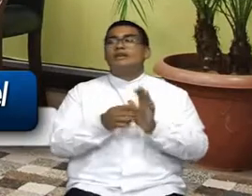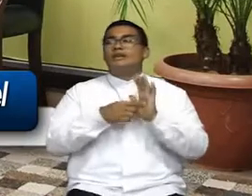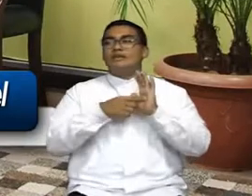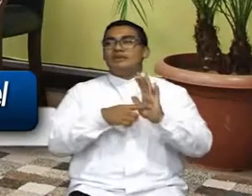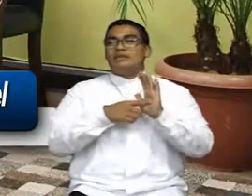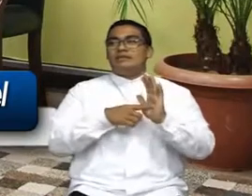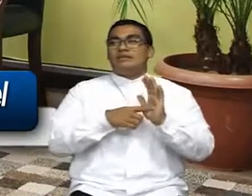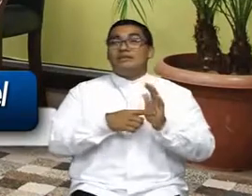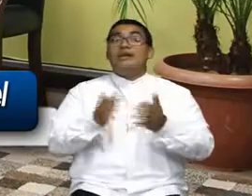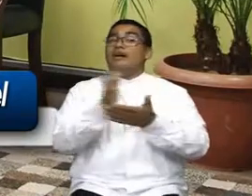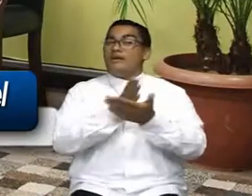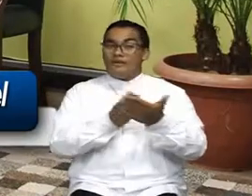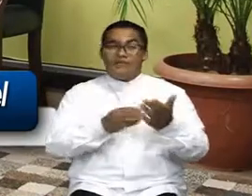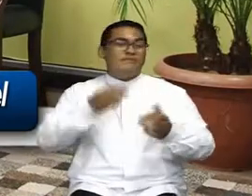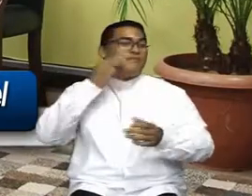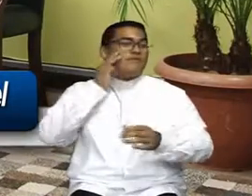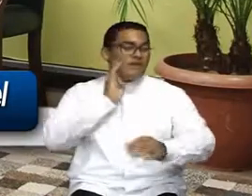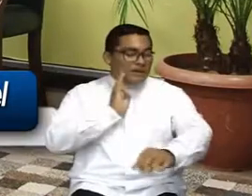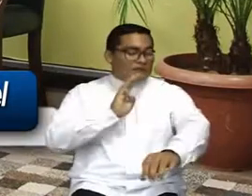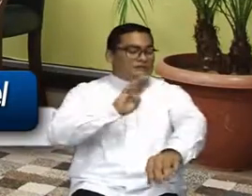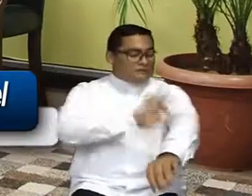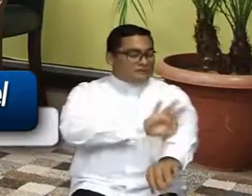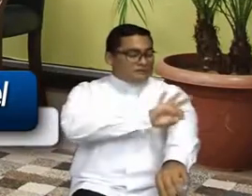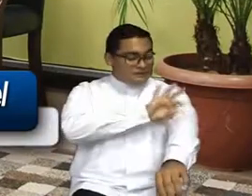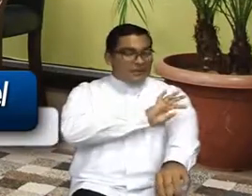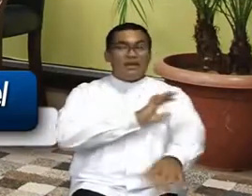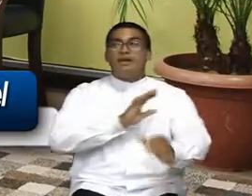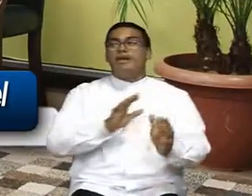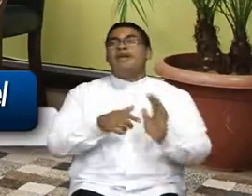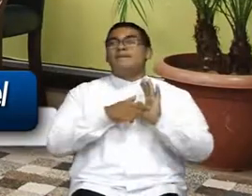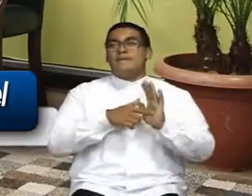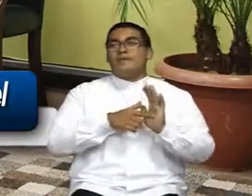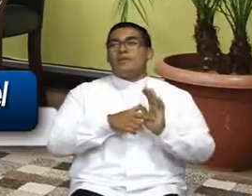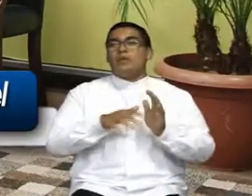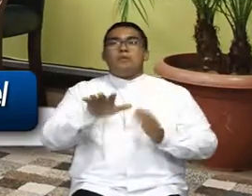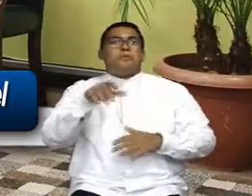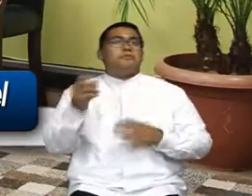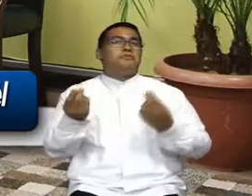esos son moretones, porque también tenemos otras lesiones que son las manchas.